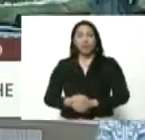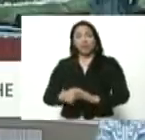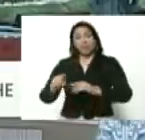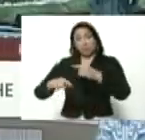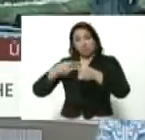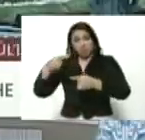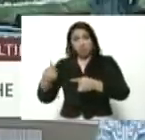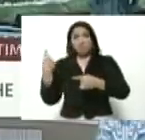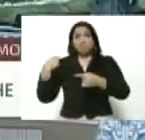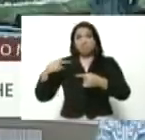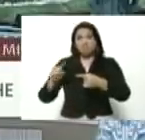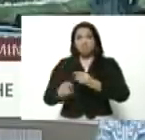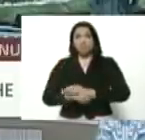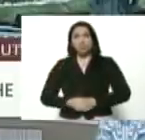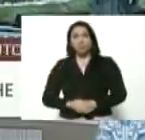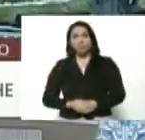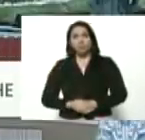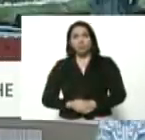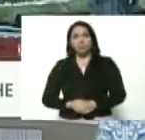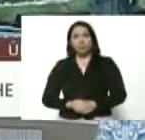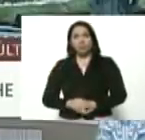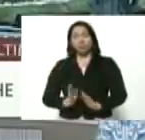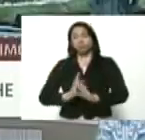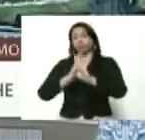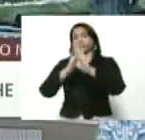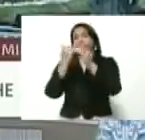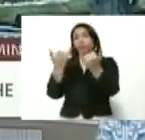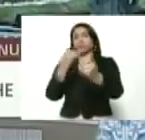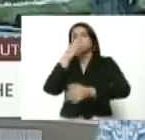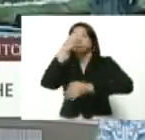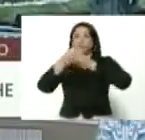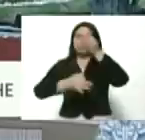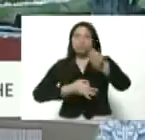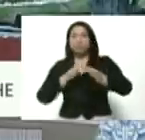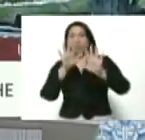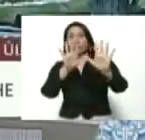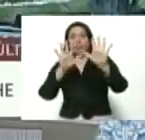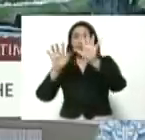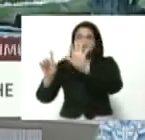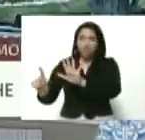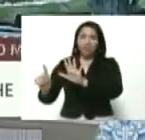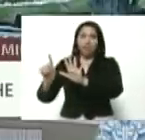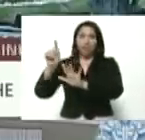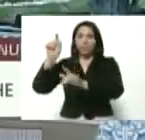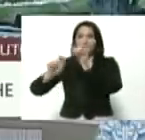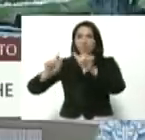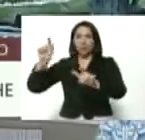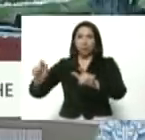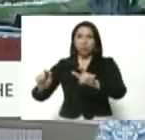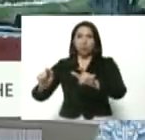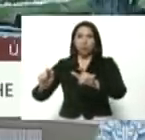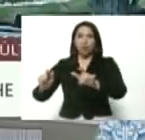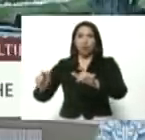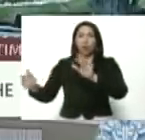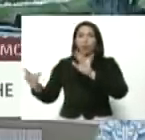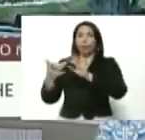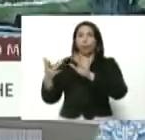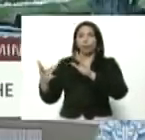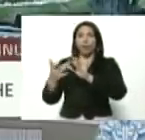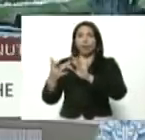tenemos y me voy a detener acá 16 casos de contacto con viajero